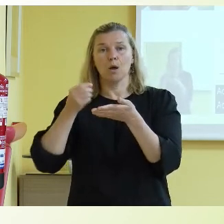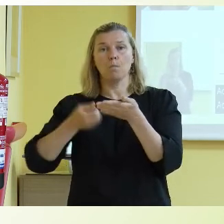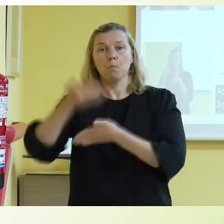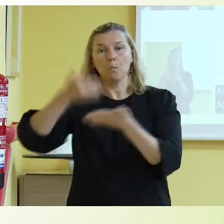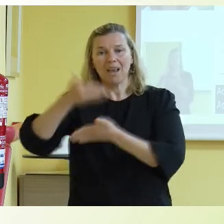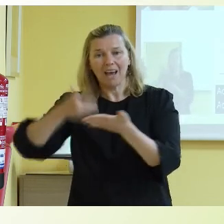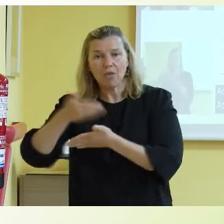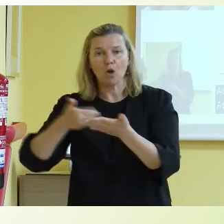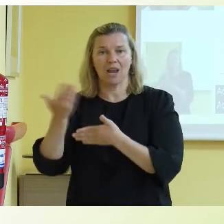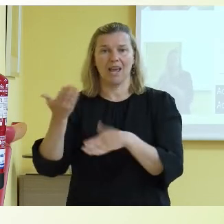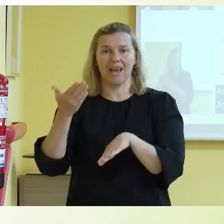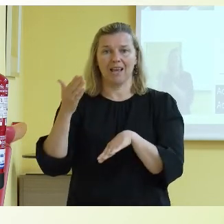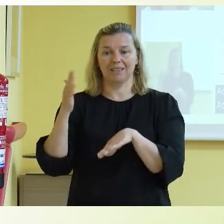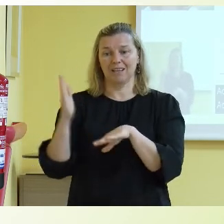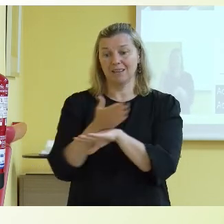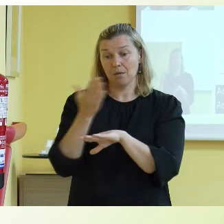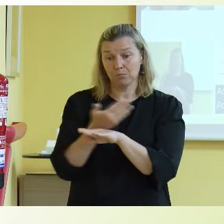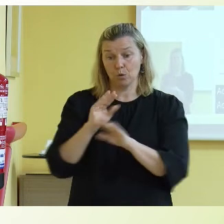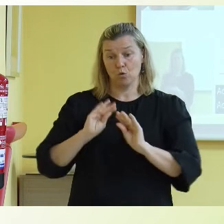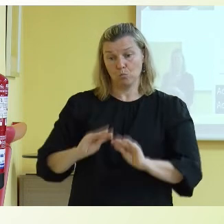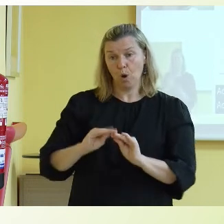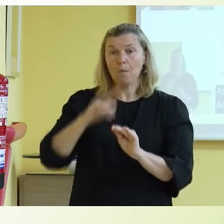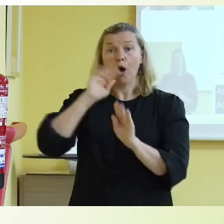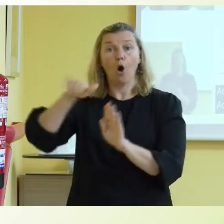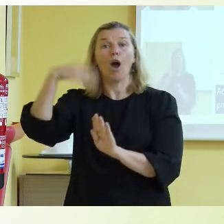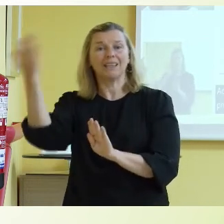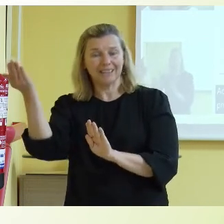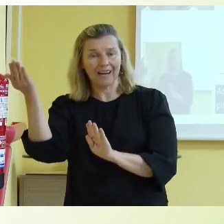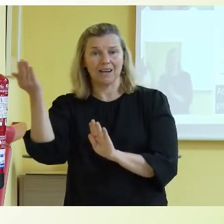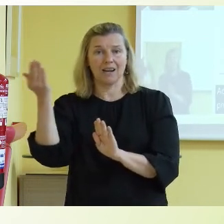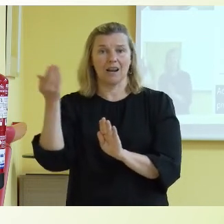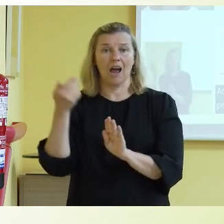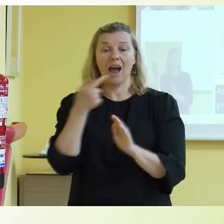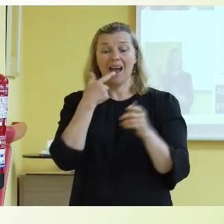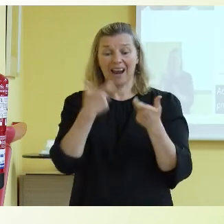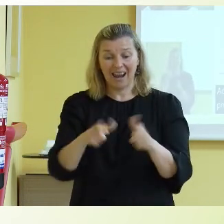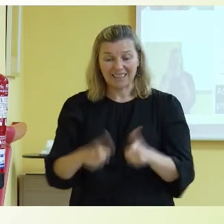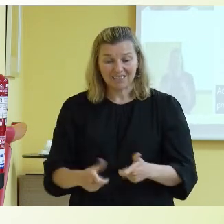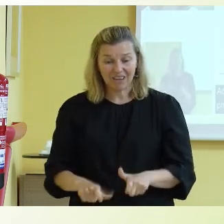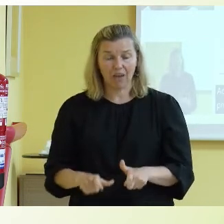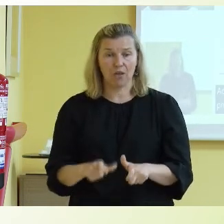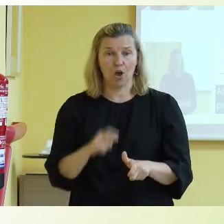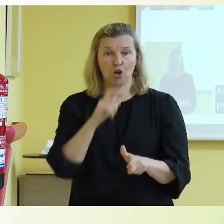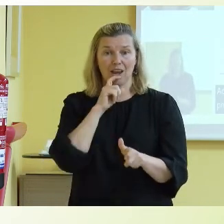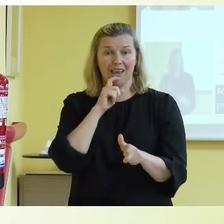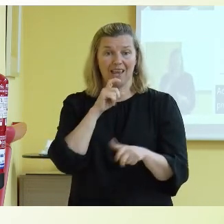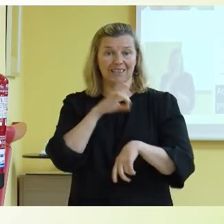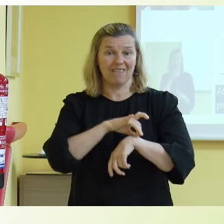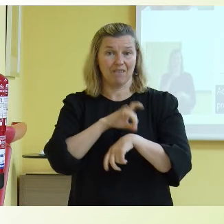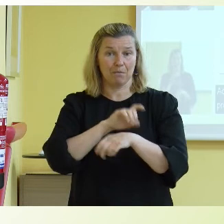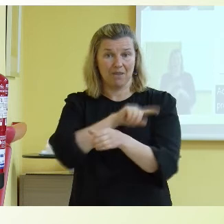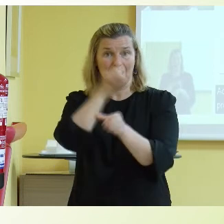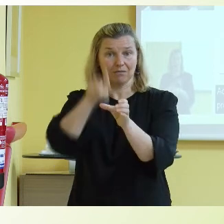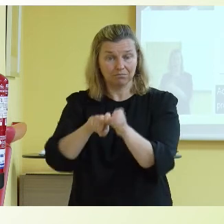de producción propia o externa, así como las clasificaciones a las que pertenece la enfermedad,